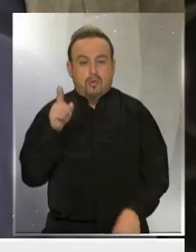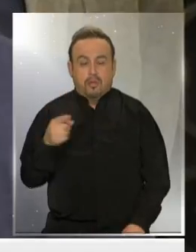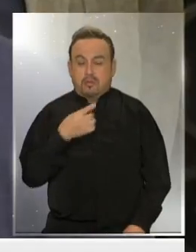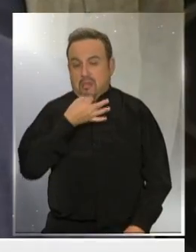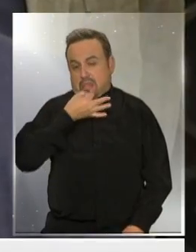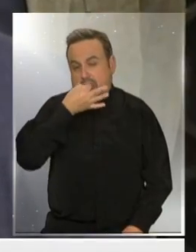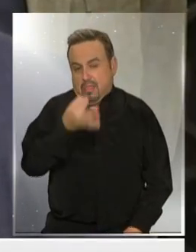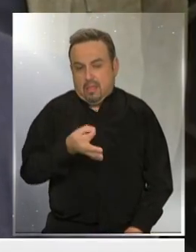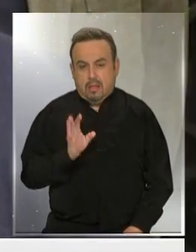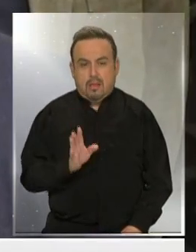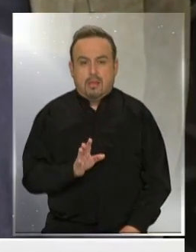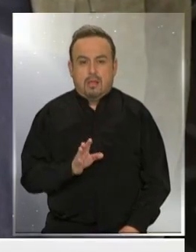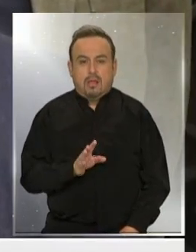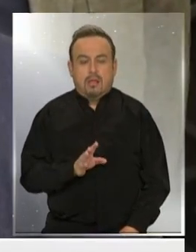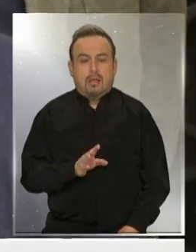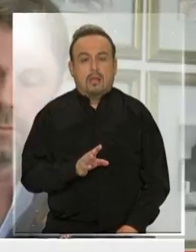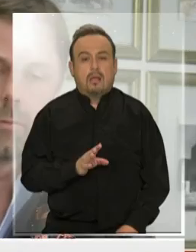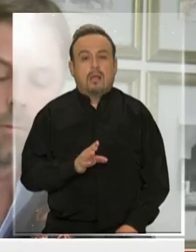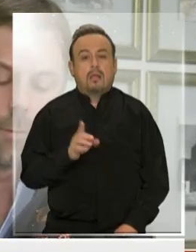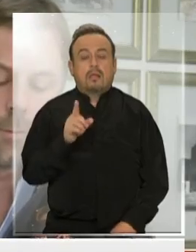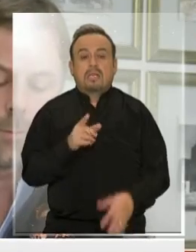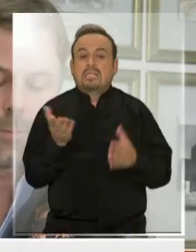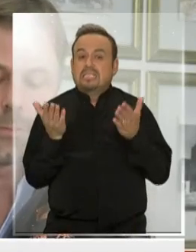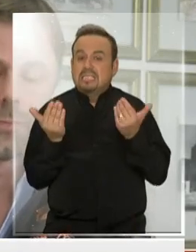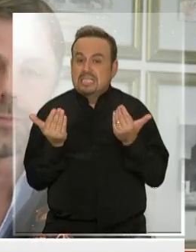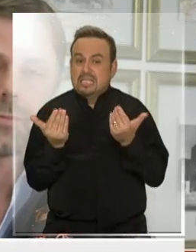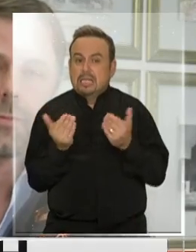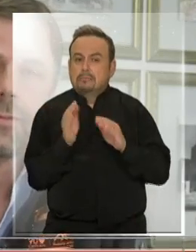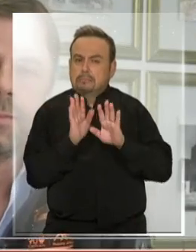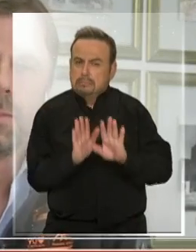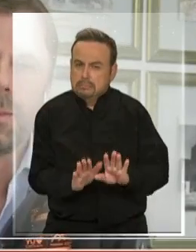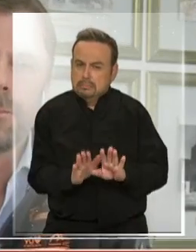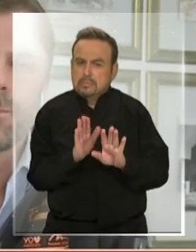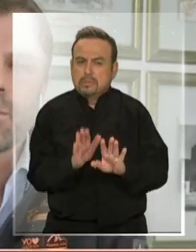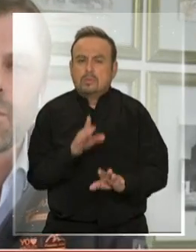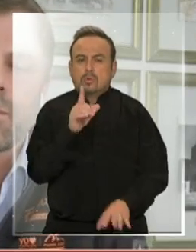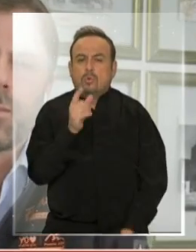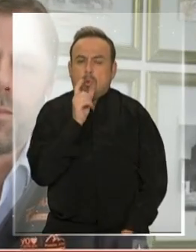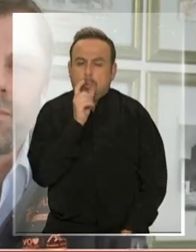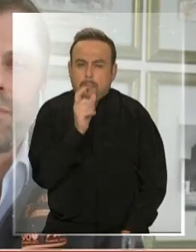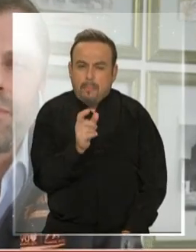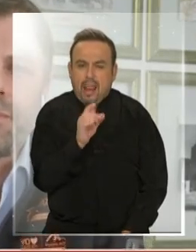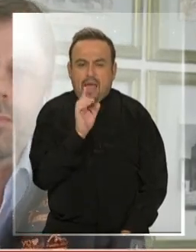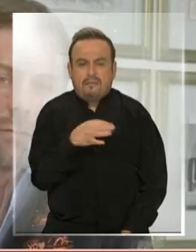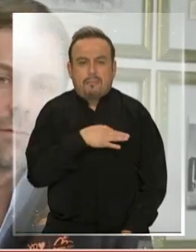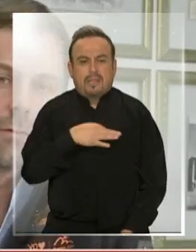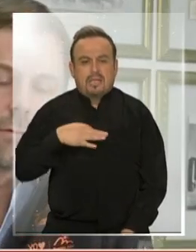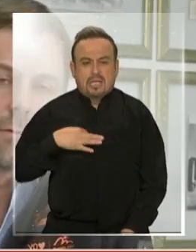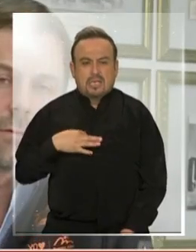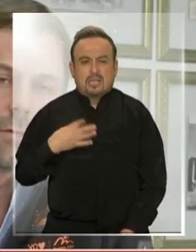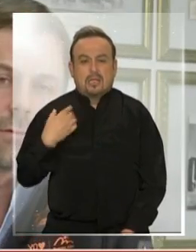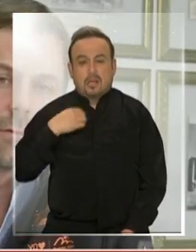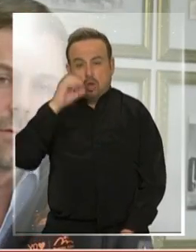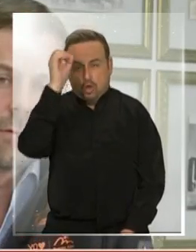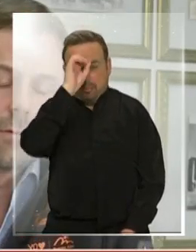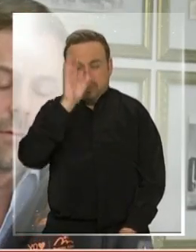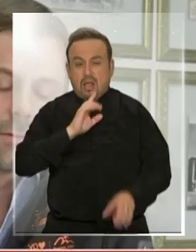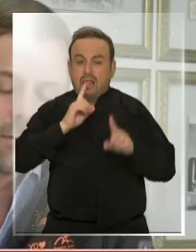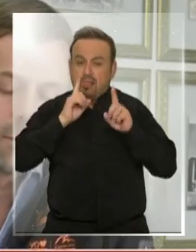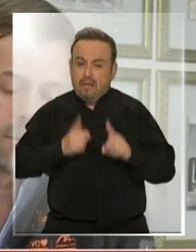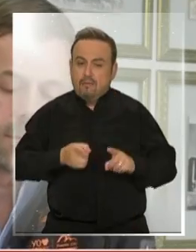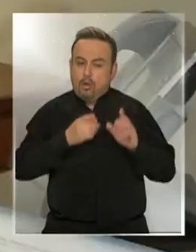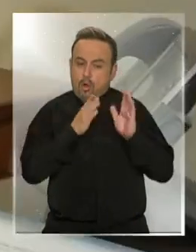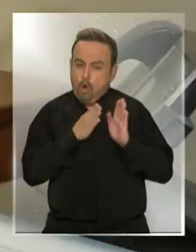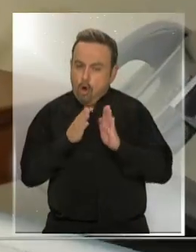ministro le pasó la cuenta. Es necesario mayor cautela y moderación de nuestro ministro de Salud, que me parece que hay que